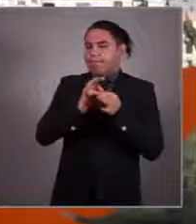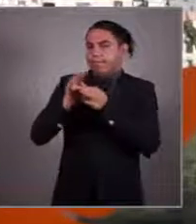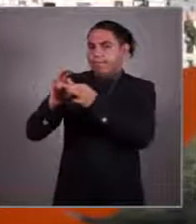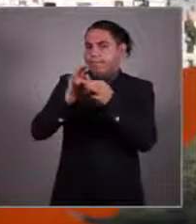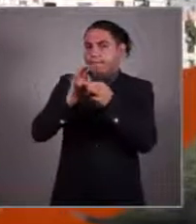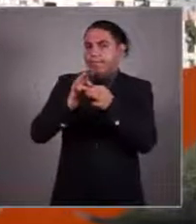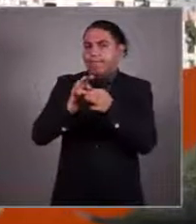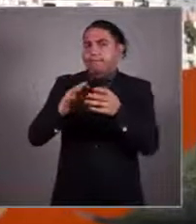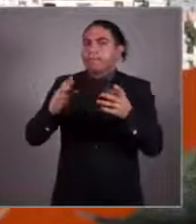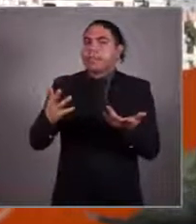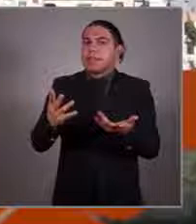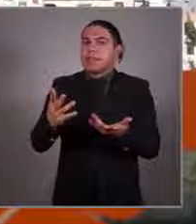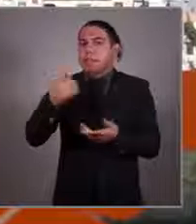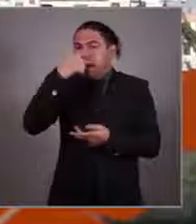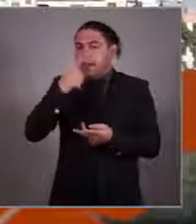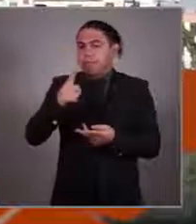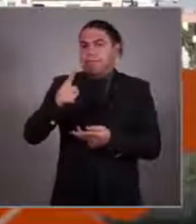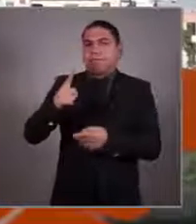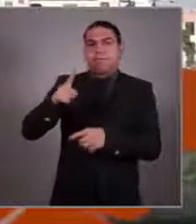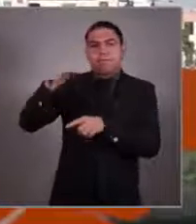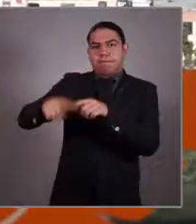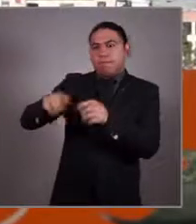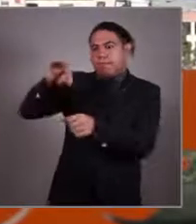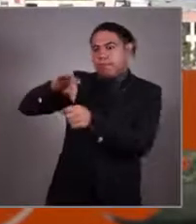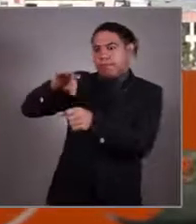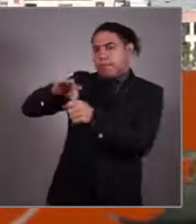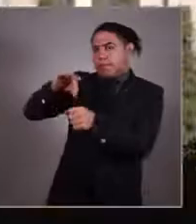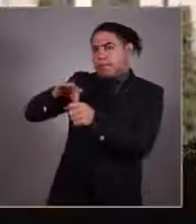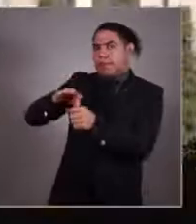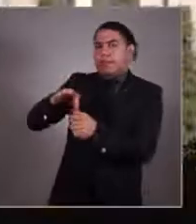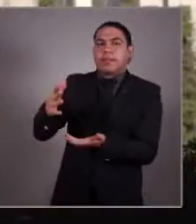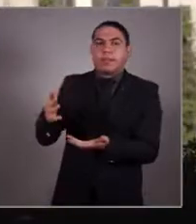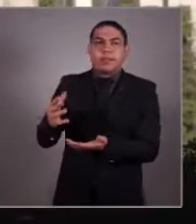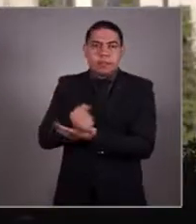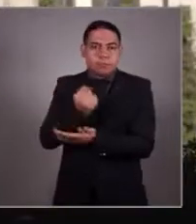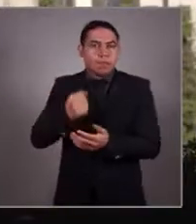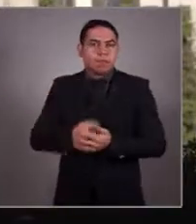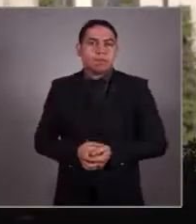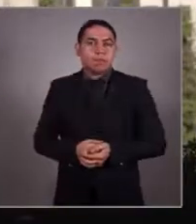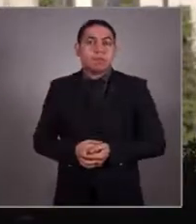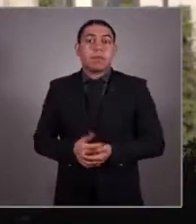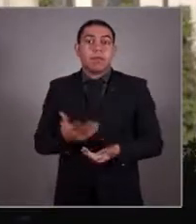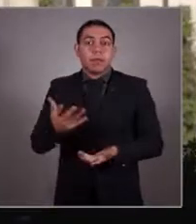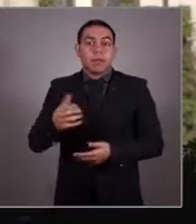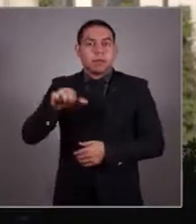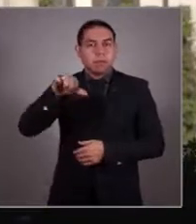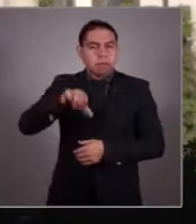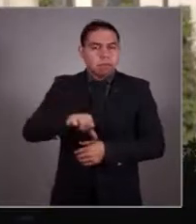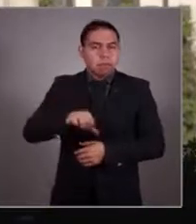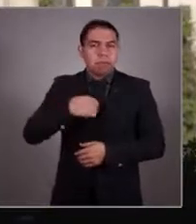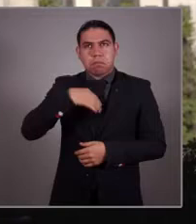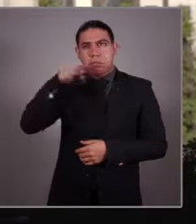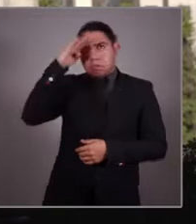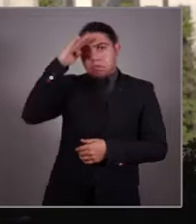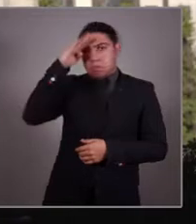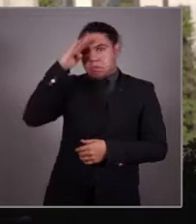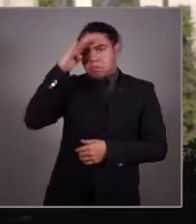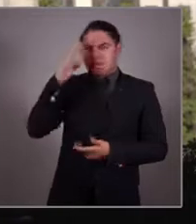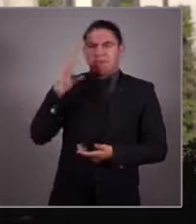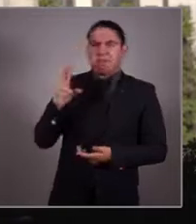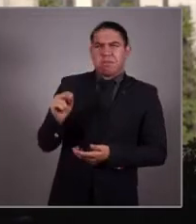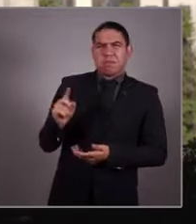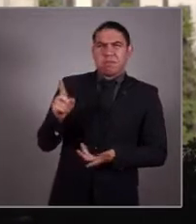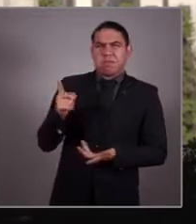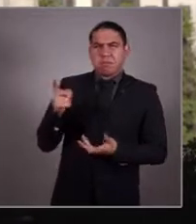unir a todos los partidos para derrotarlo electoralmente. Entonces, como hoy, yo pensé que esa no